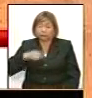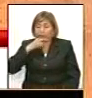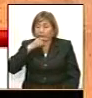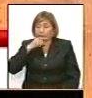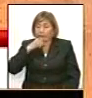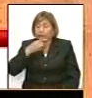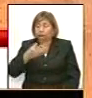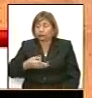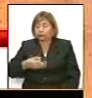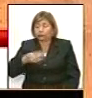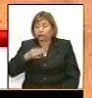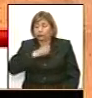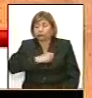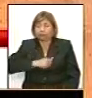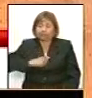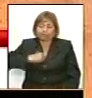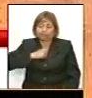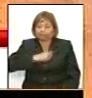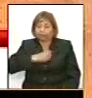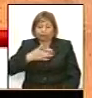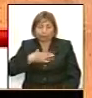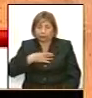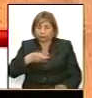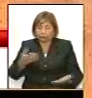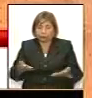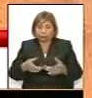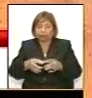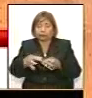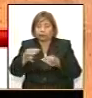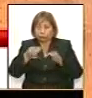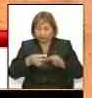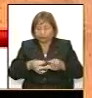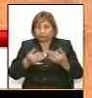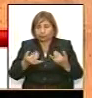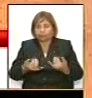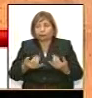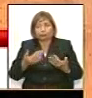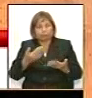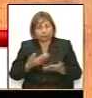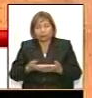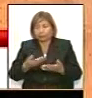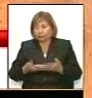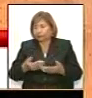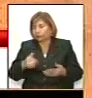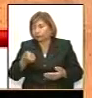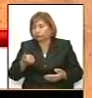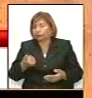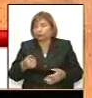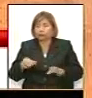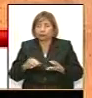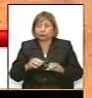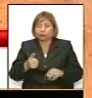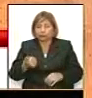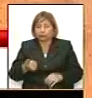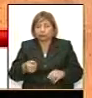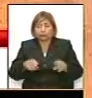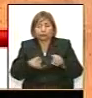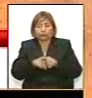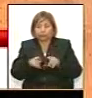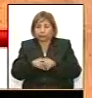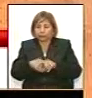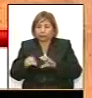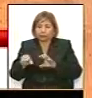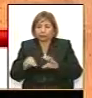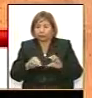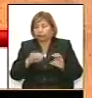y de verdad que lo siento, porque no me gustaría estar en este escenario hoy día, pero lo hemos hecho con otros colegas también. Igual a Lucho López, es